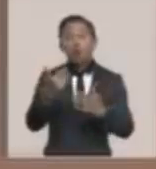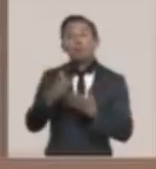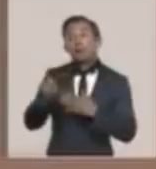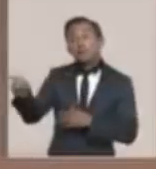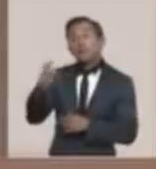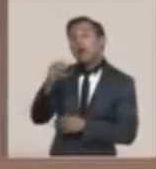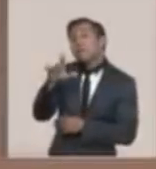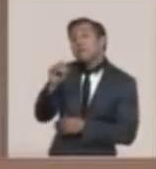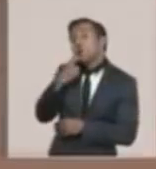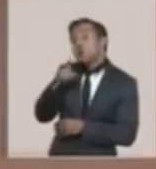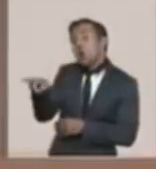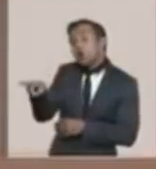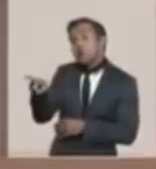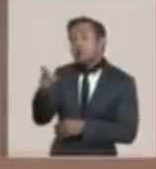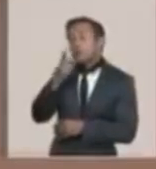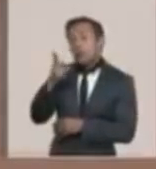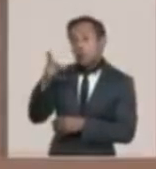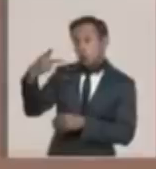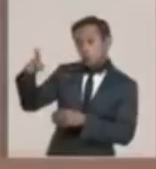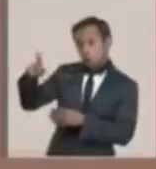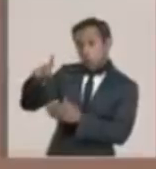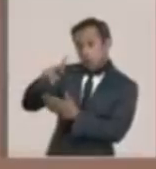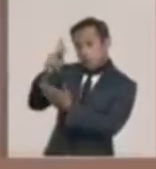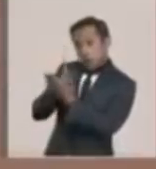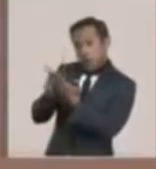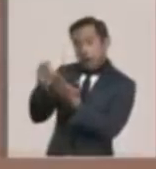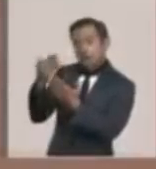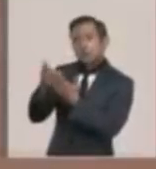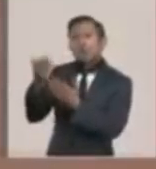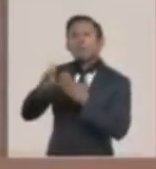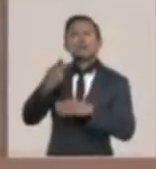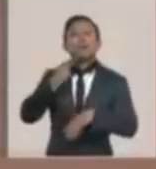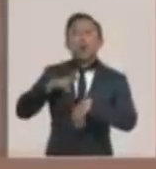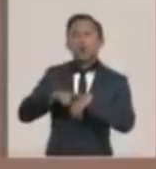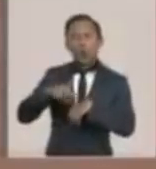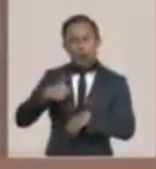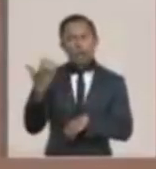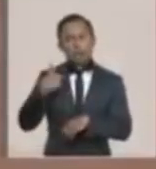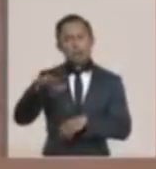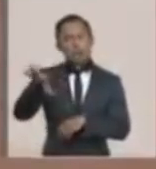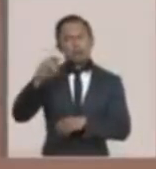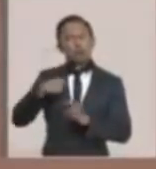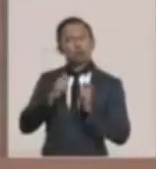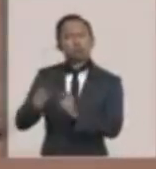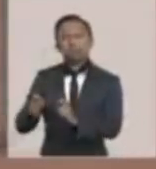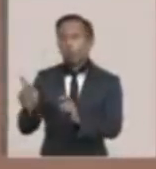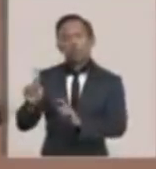está proponiendo él designar al fiscal. ¿Por qué tiene que ser autónomo e independiente? Lo explico. Entre otras